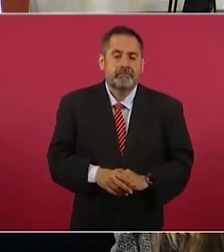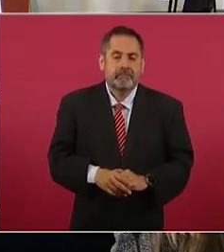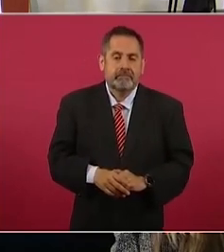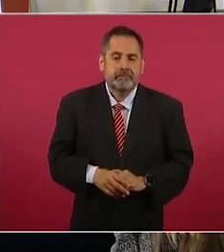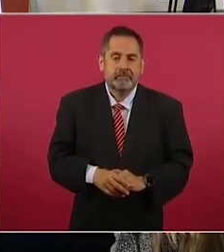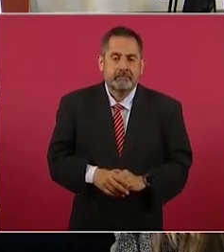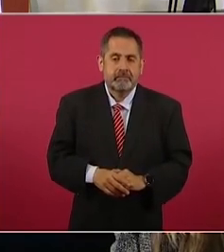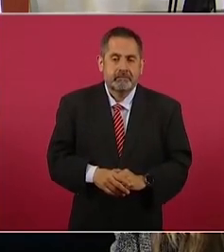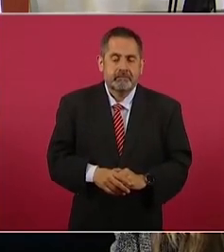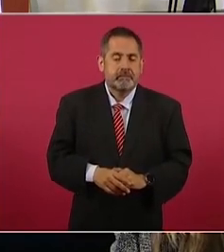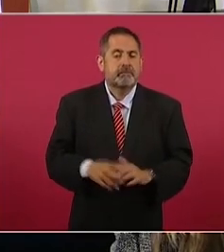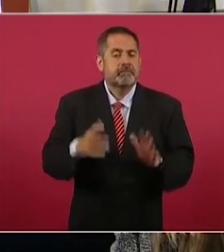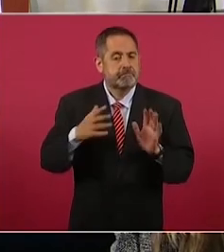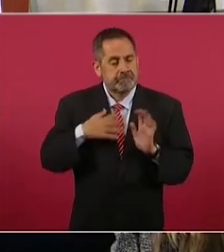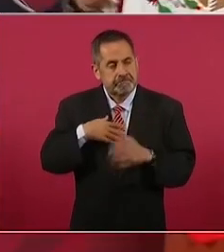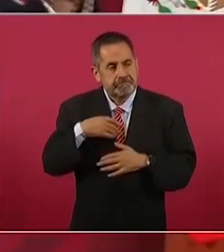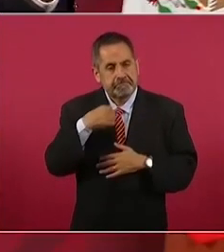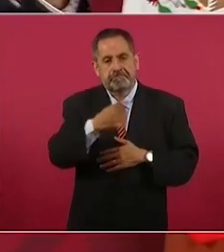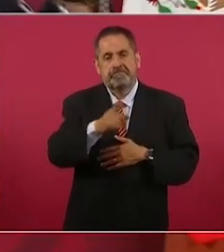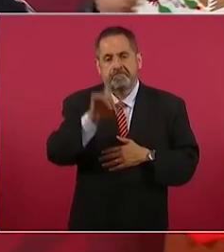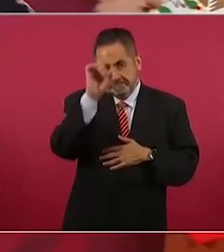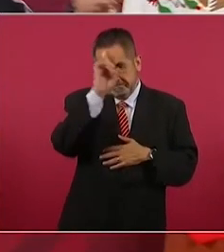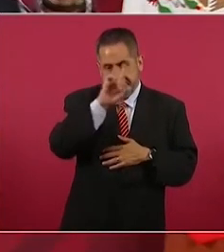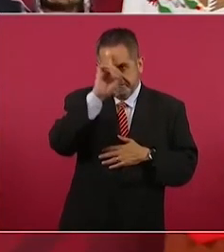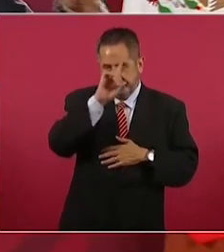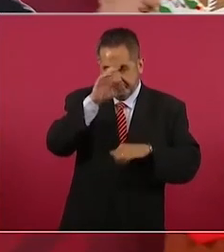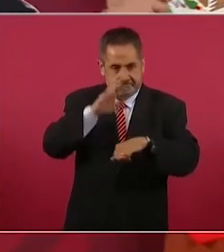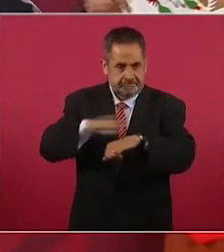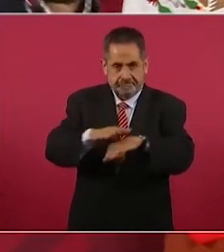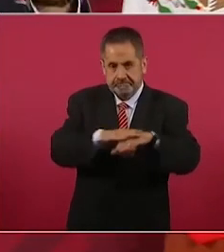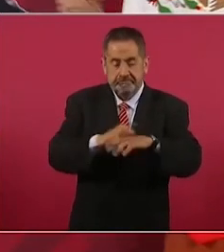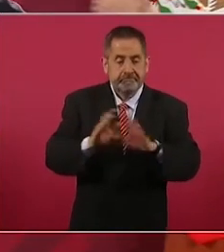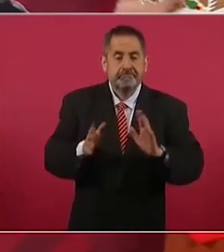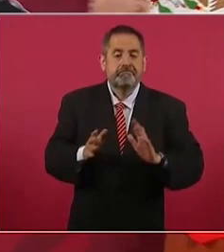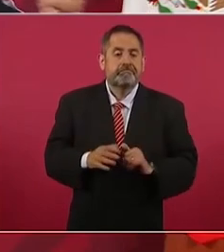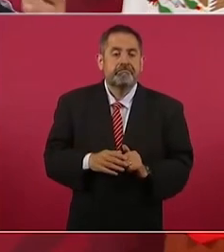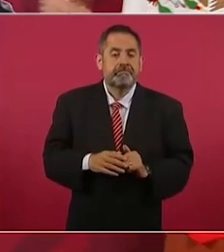Yo aquí aconsejaría que